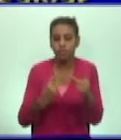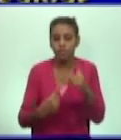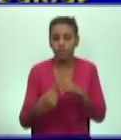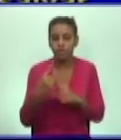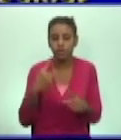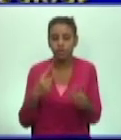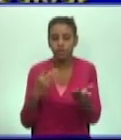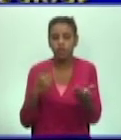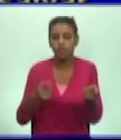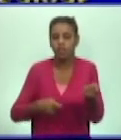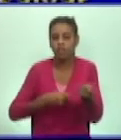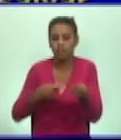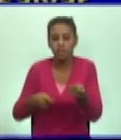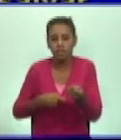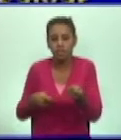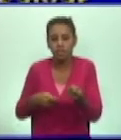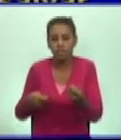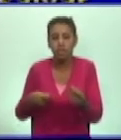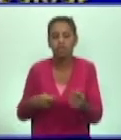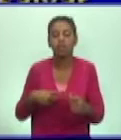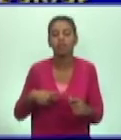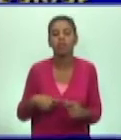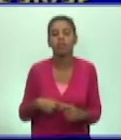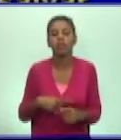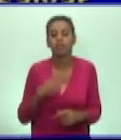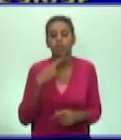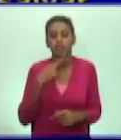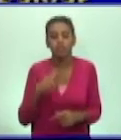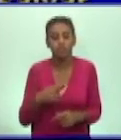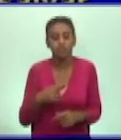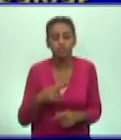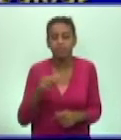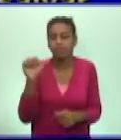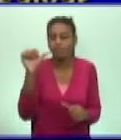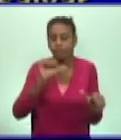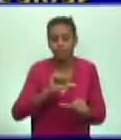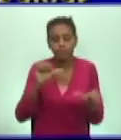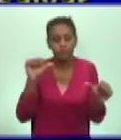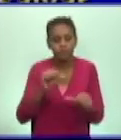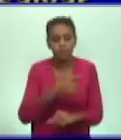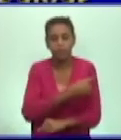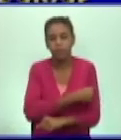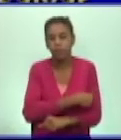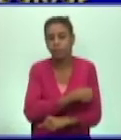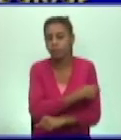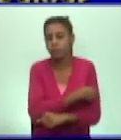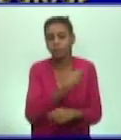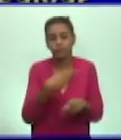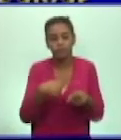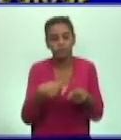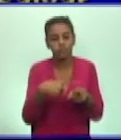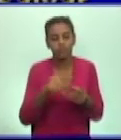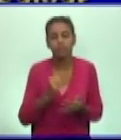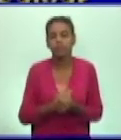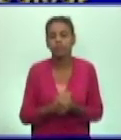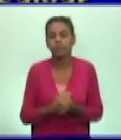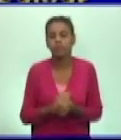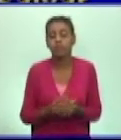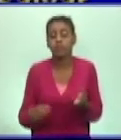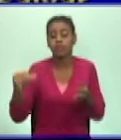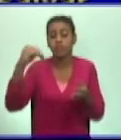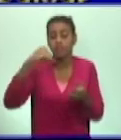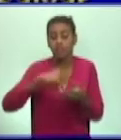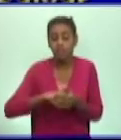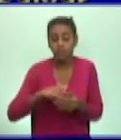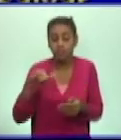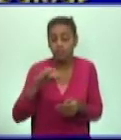que todas las guerras, todos los enfrentamientos, los resultados son nefastos para los países que participan en ellos. Y estamos hablando entonces ahora de una guerra dentro del propio país de